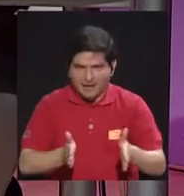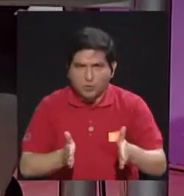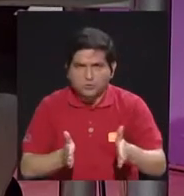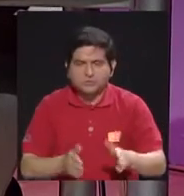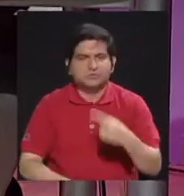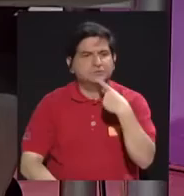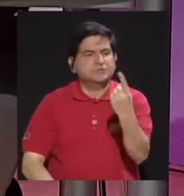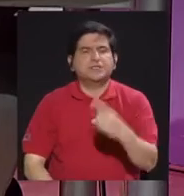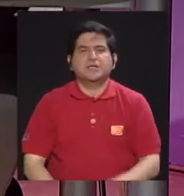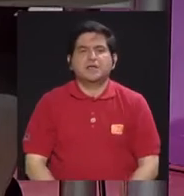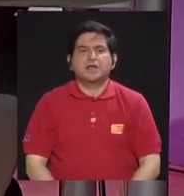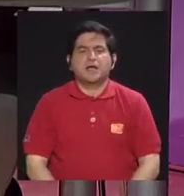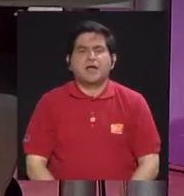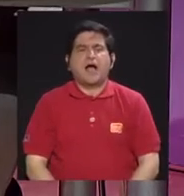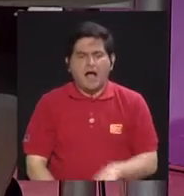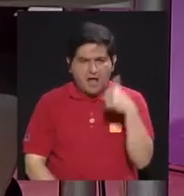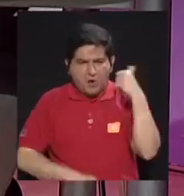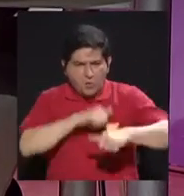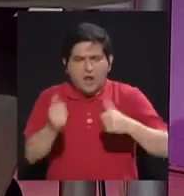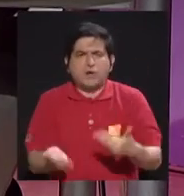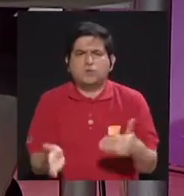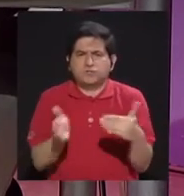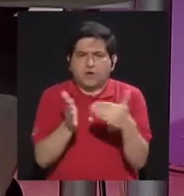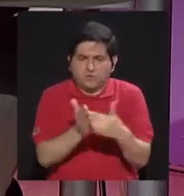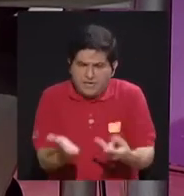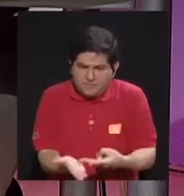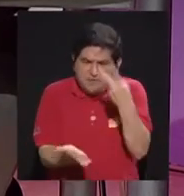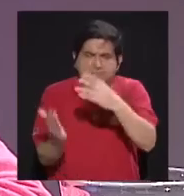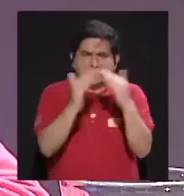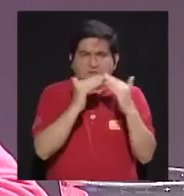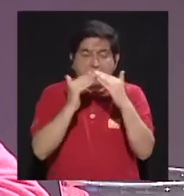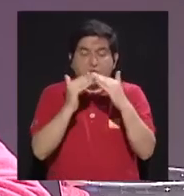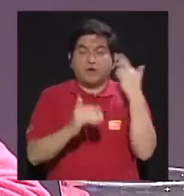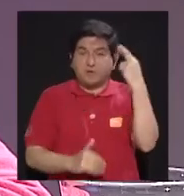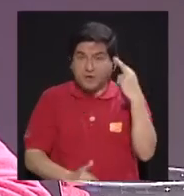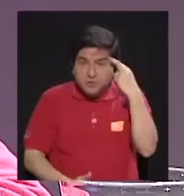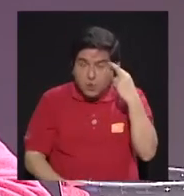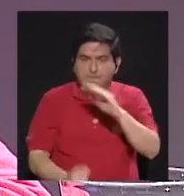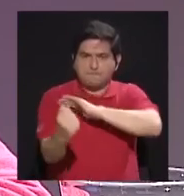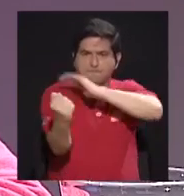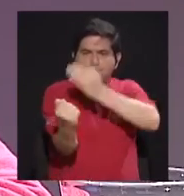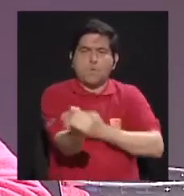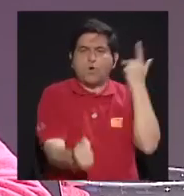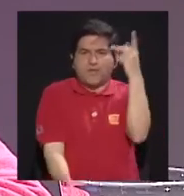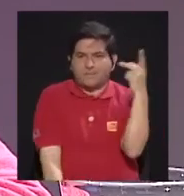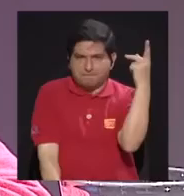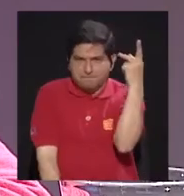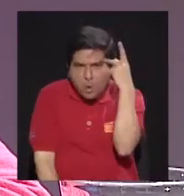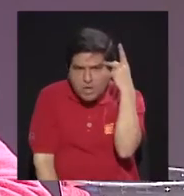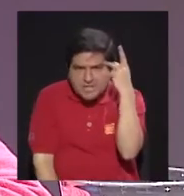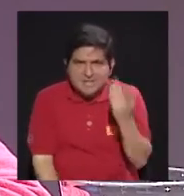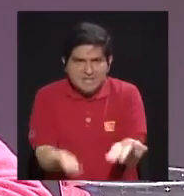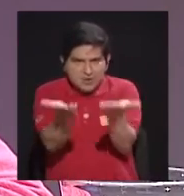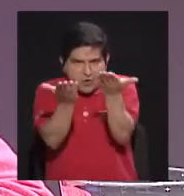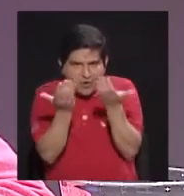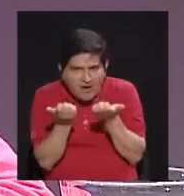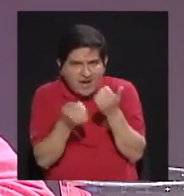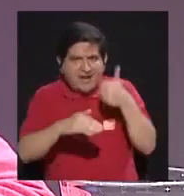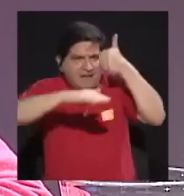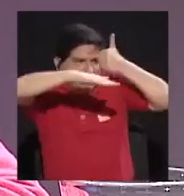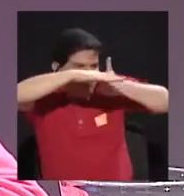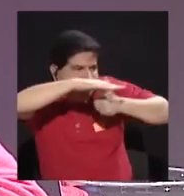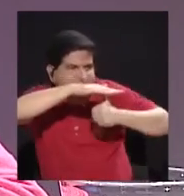Digo reivindicación ciudadana porque si fue el poder político el que quiso